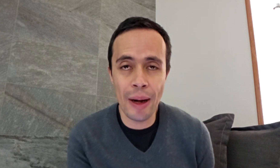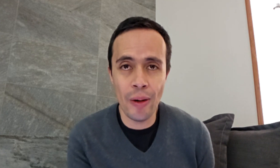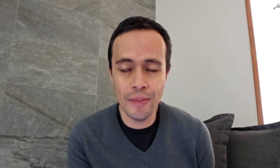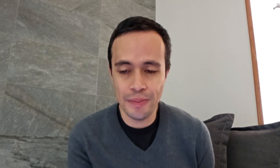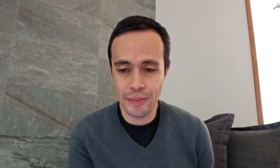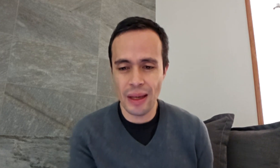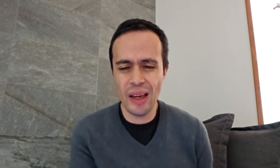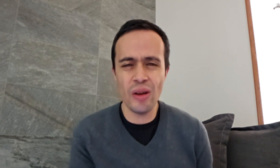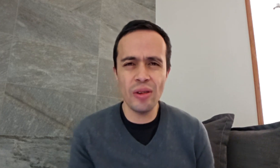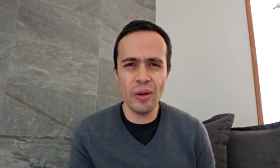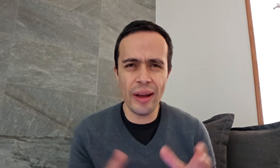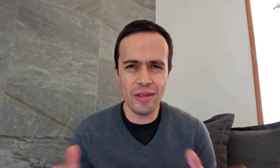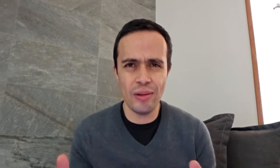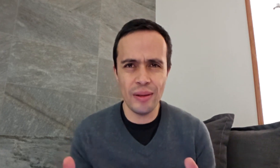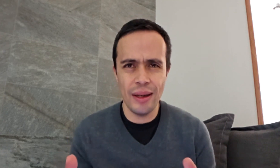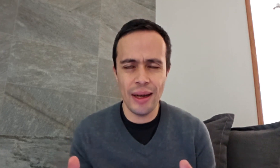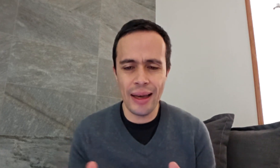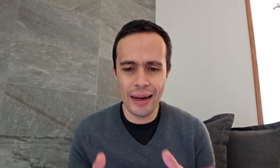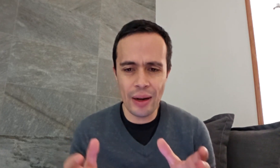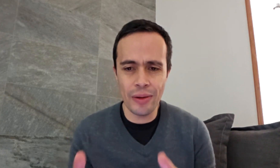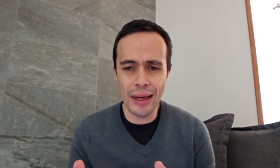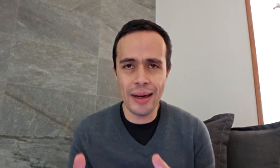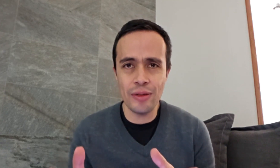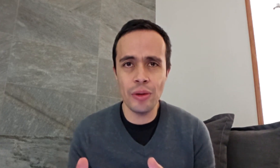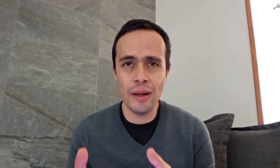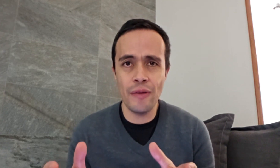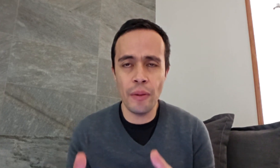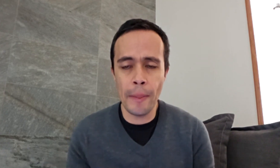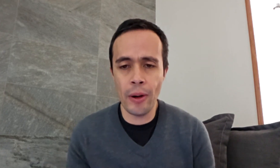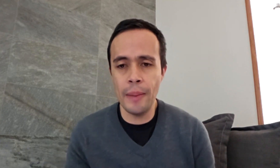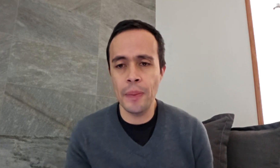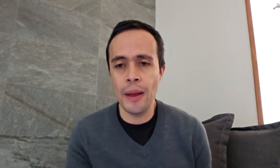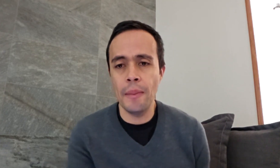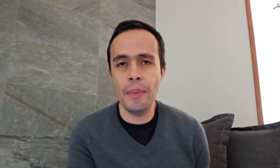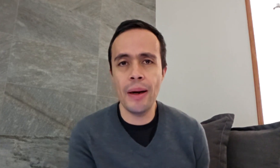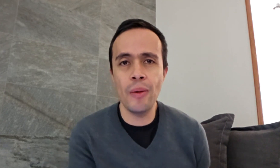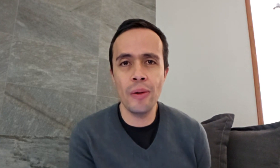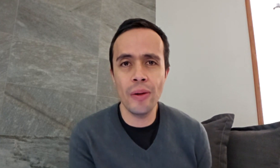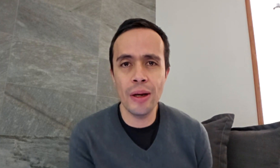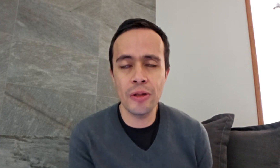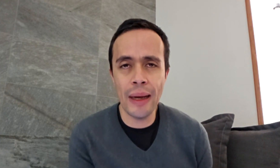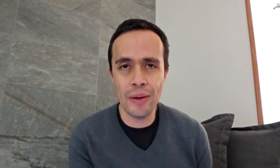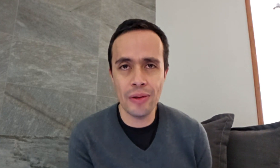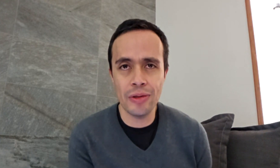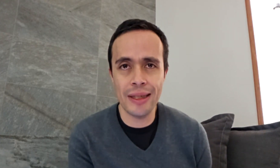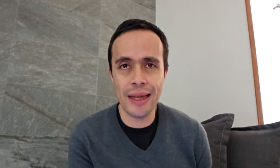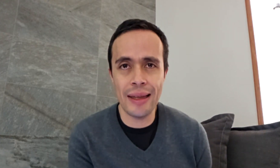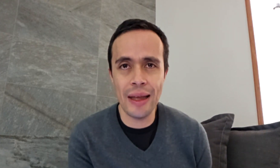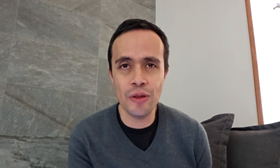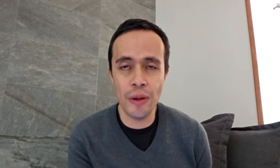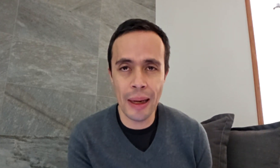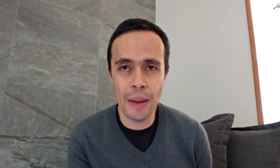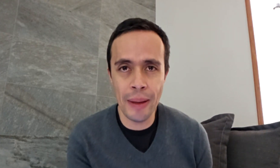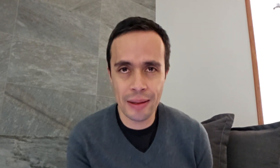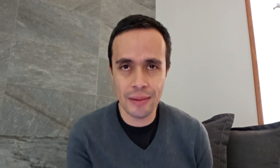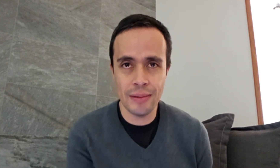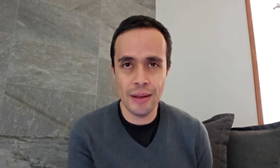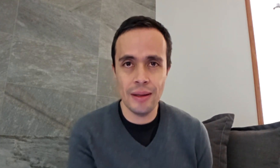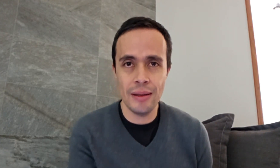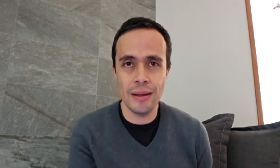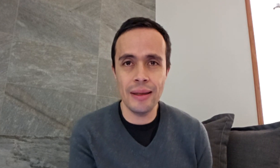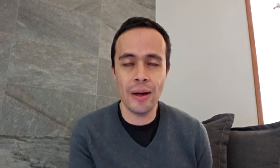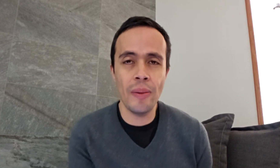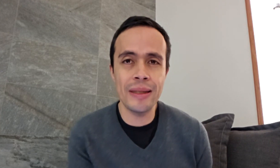después trabajó. Y no solo eso, hay que recordar el asunto del Fobaproa, pero uno de los bancos rescatados fue